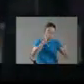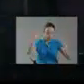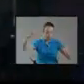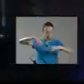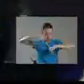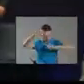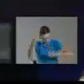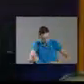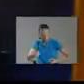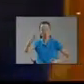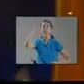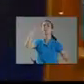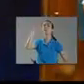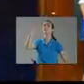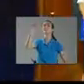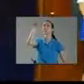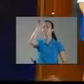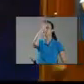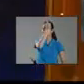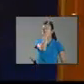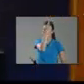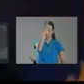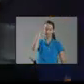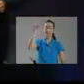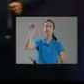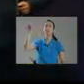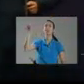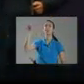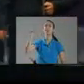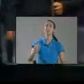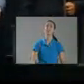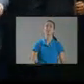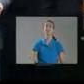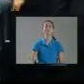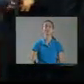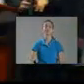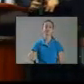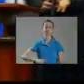de su gloria y majestad, Él es el Rey.